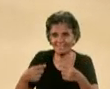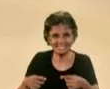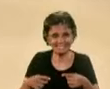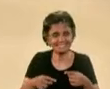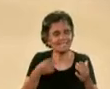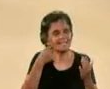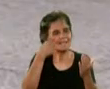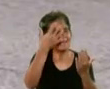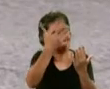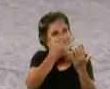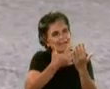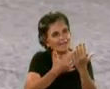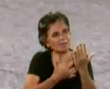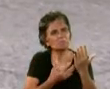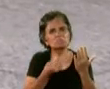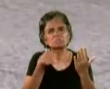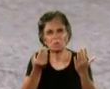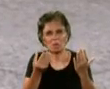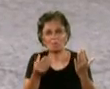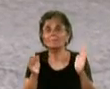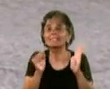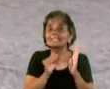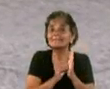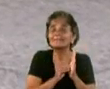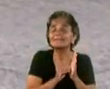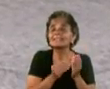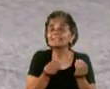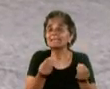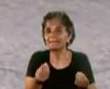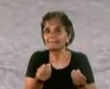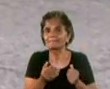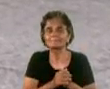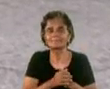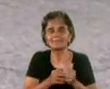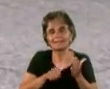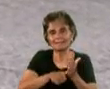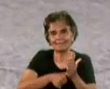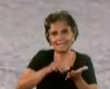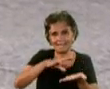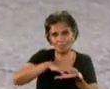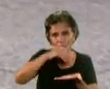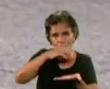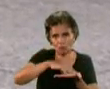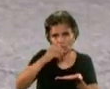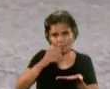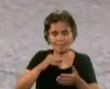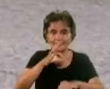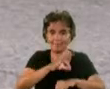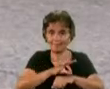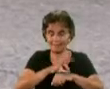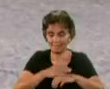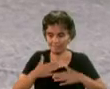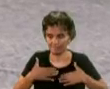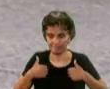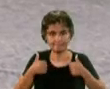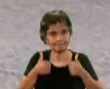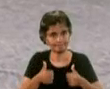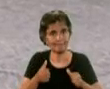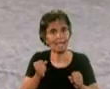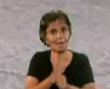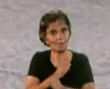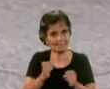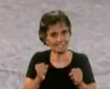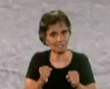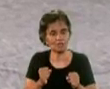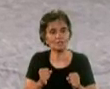grilla de actividades que nosotros tenemos. Para la inscripción deben traer lo que es fotocopia del DNI, el apto médico, y desde la Dirección de Deportes